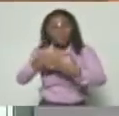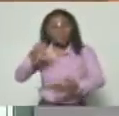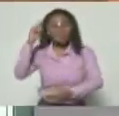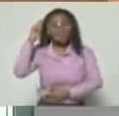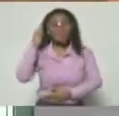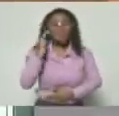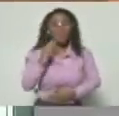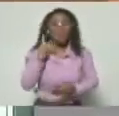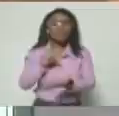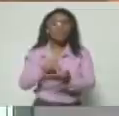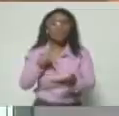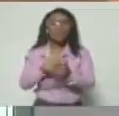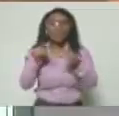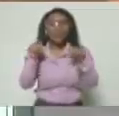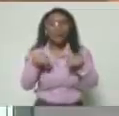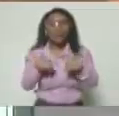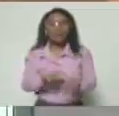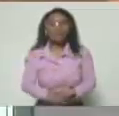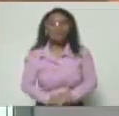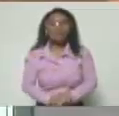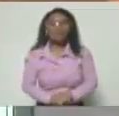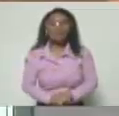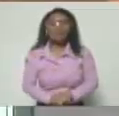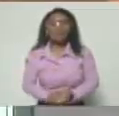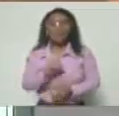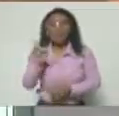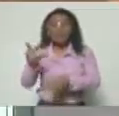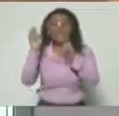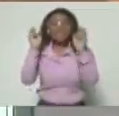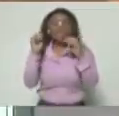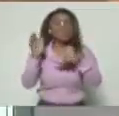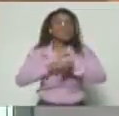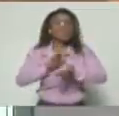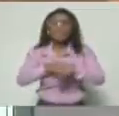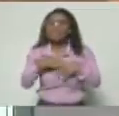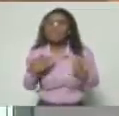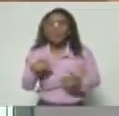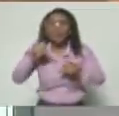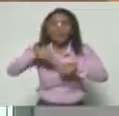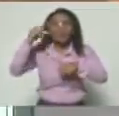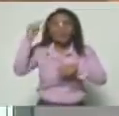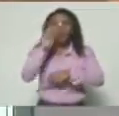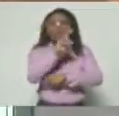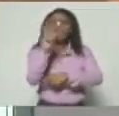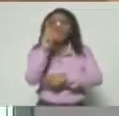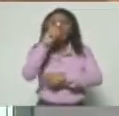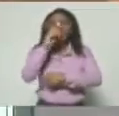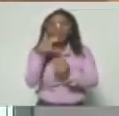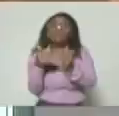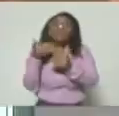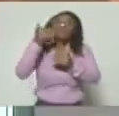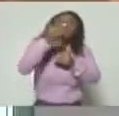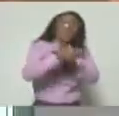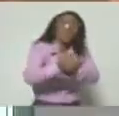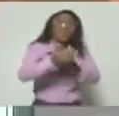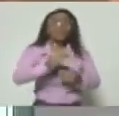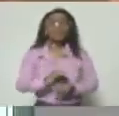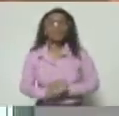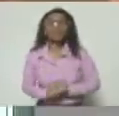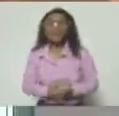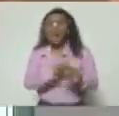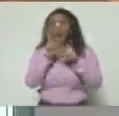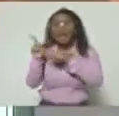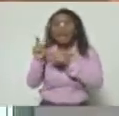presentes. Fue una consecuencia, pues, y hoy en día, 200 años después, con